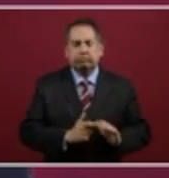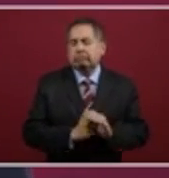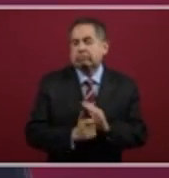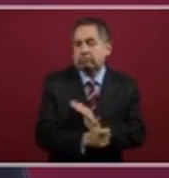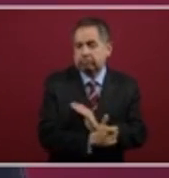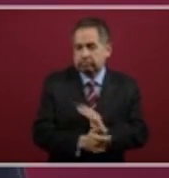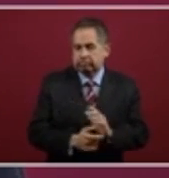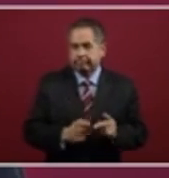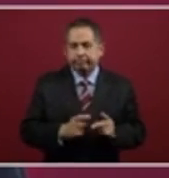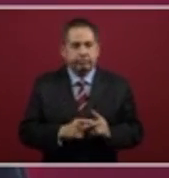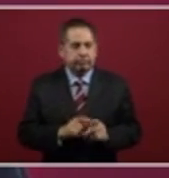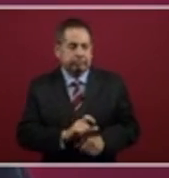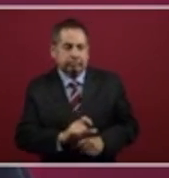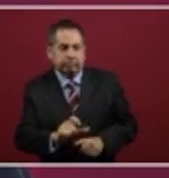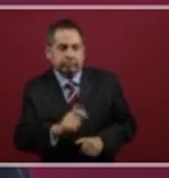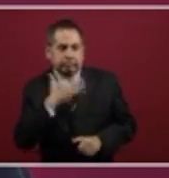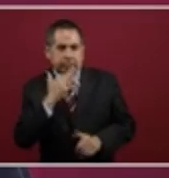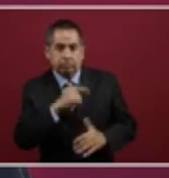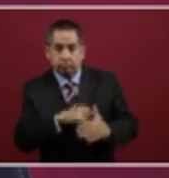compra de bienes,